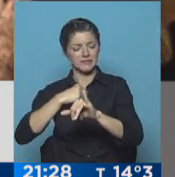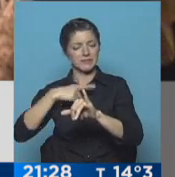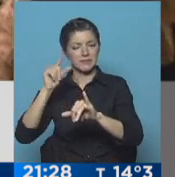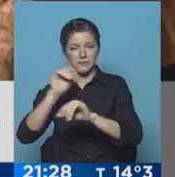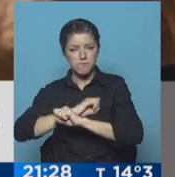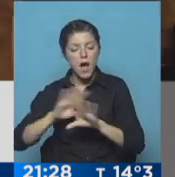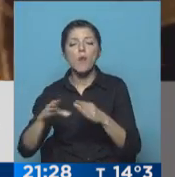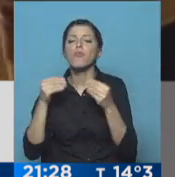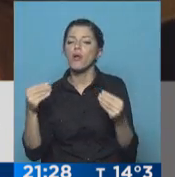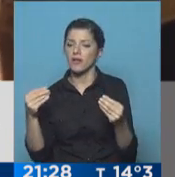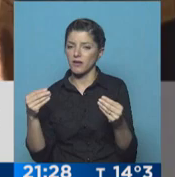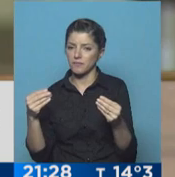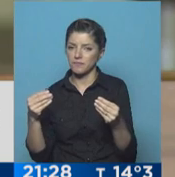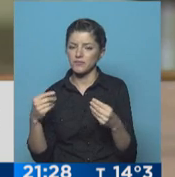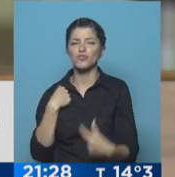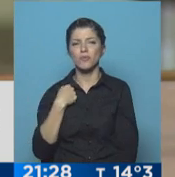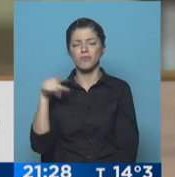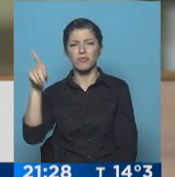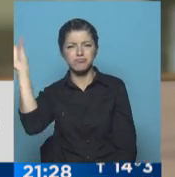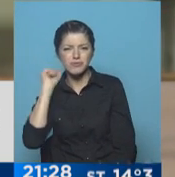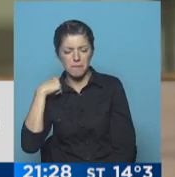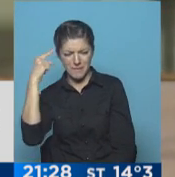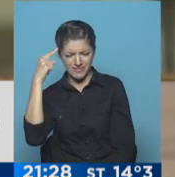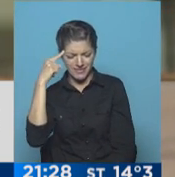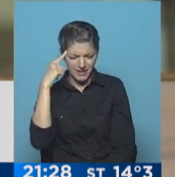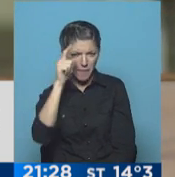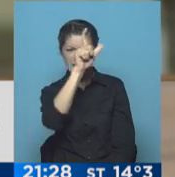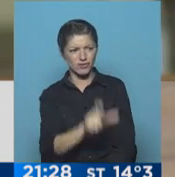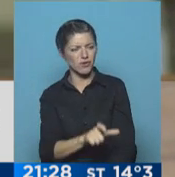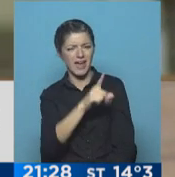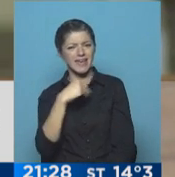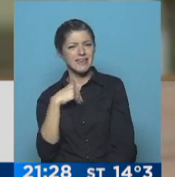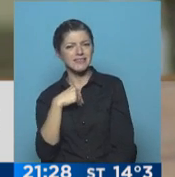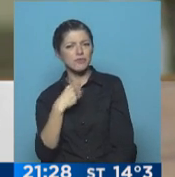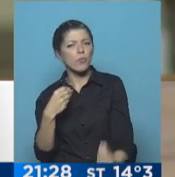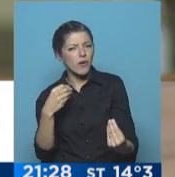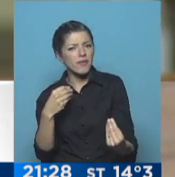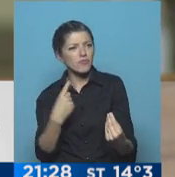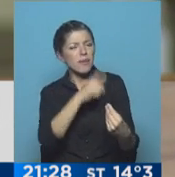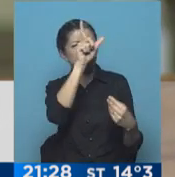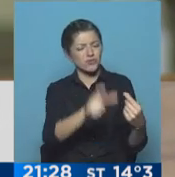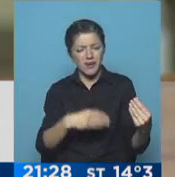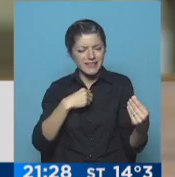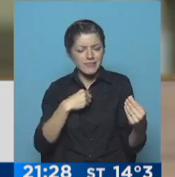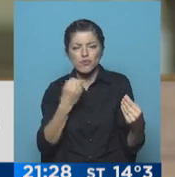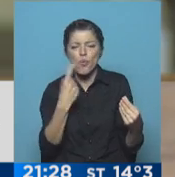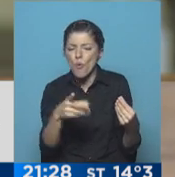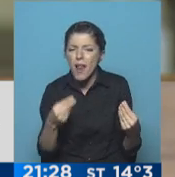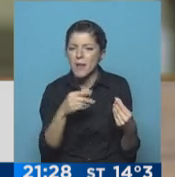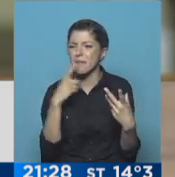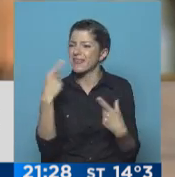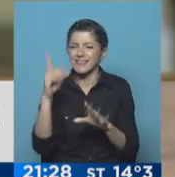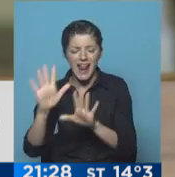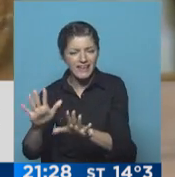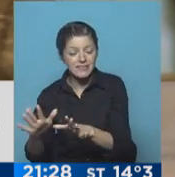que me hace pensar en la condición humana y en qué sentimientos pueden abrigar personas que hacen esas cosas.